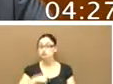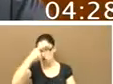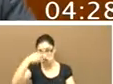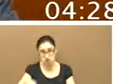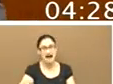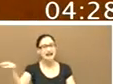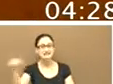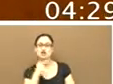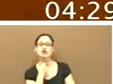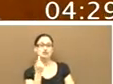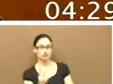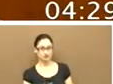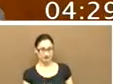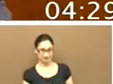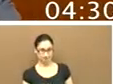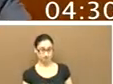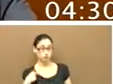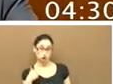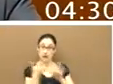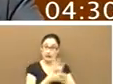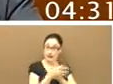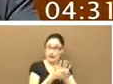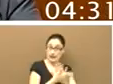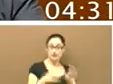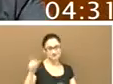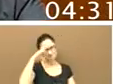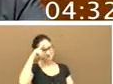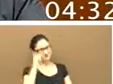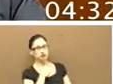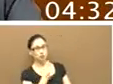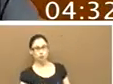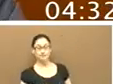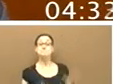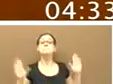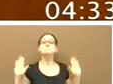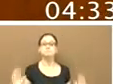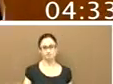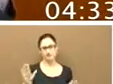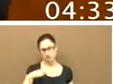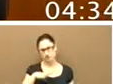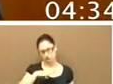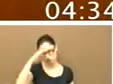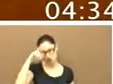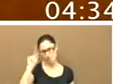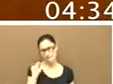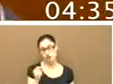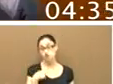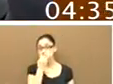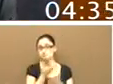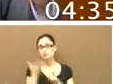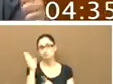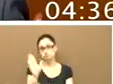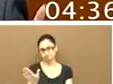gusta escuchar las políticas keynesianas pero pero escuche escucho un momento nosotros hemos presentado unas propuestas